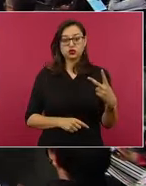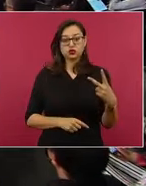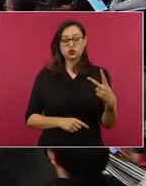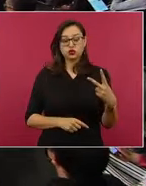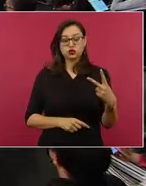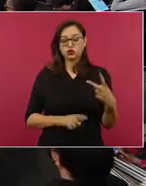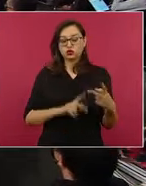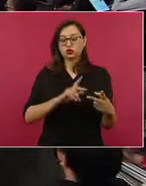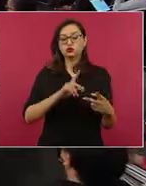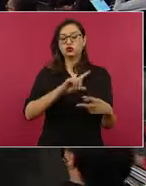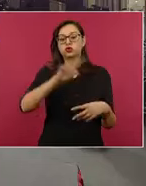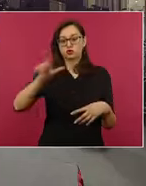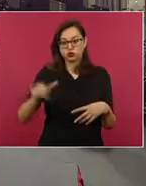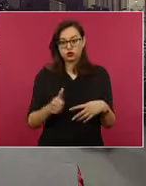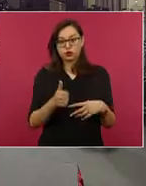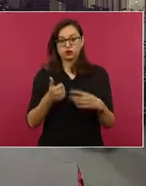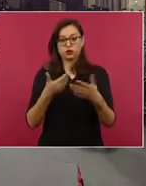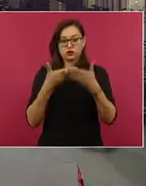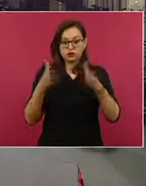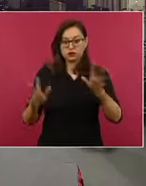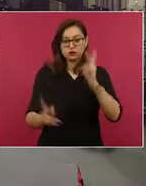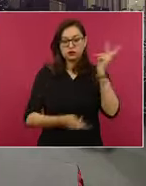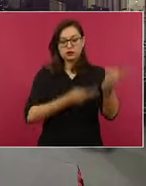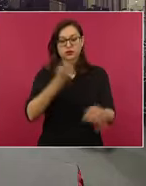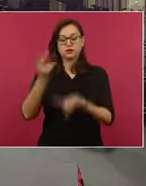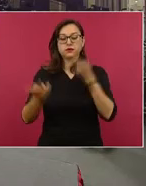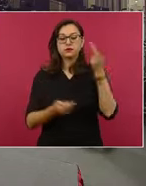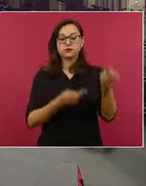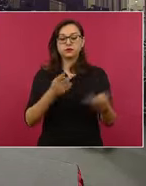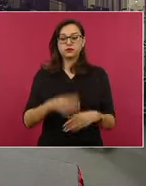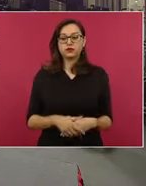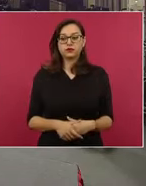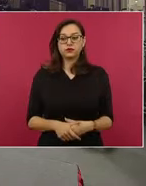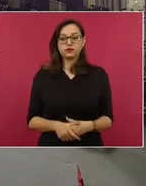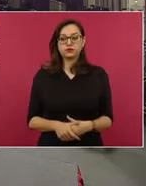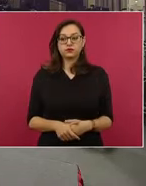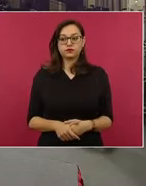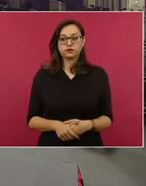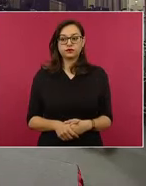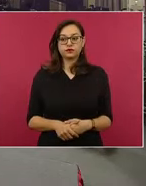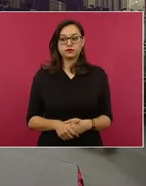a contestar preguntas. De acuerdo, vamos. ¿Sí?